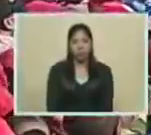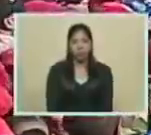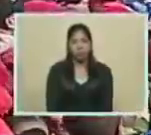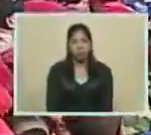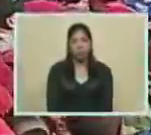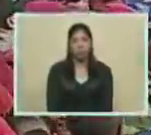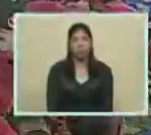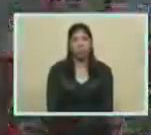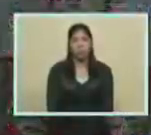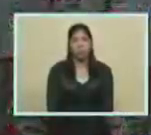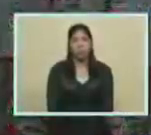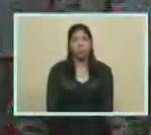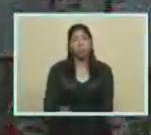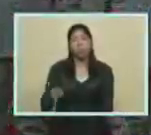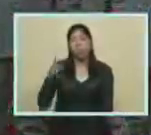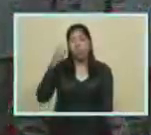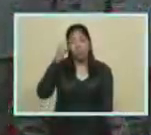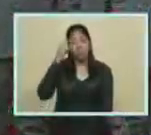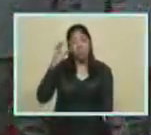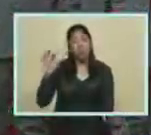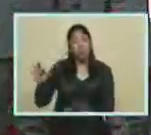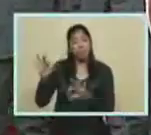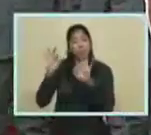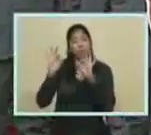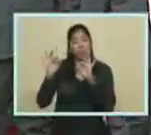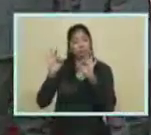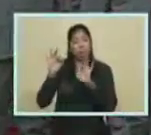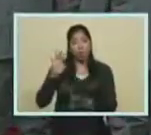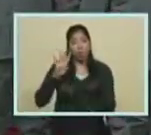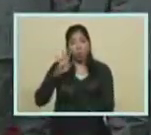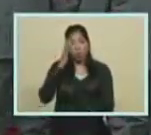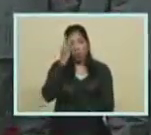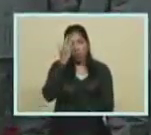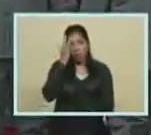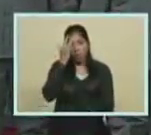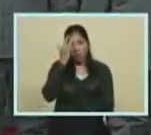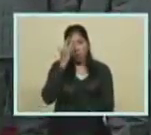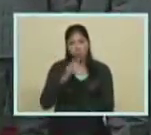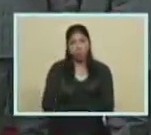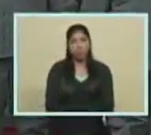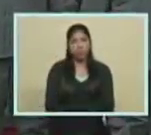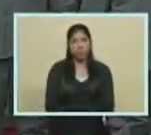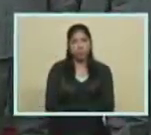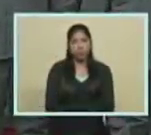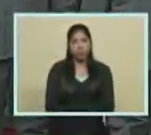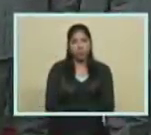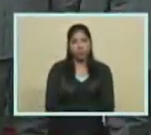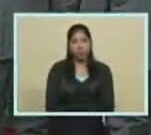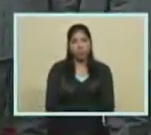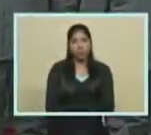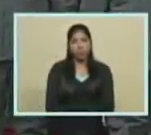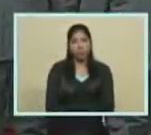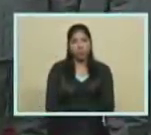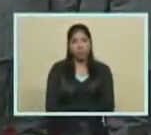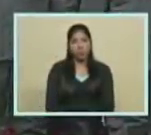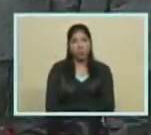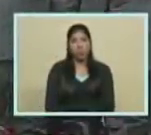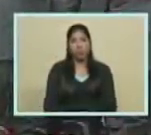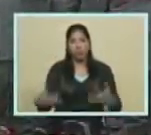El 4 de febrero parió y trajo de la historia la